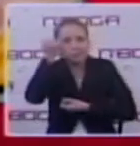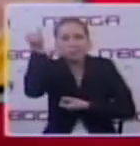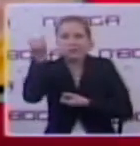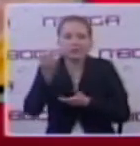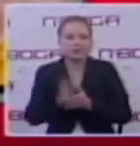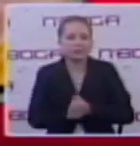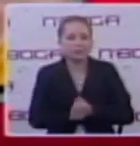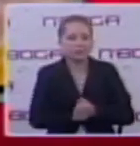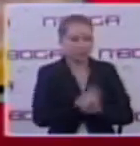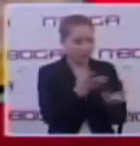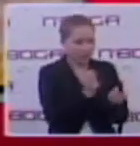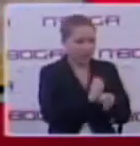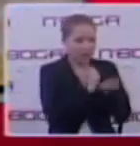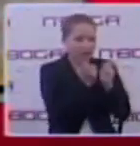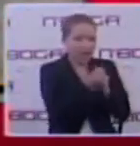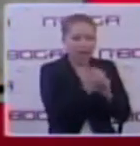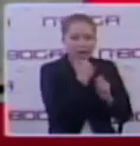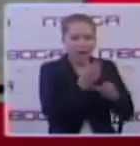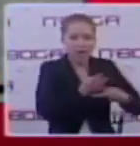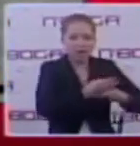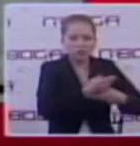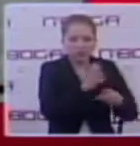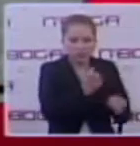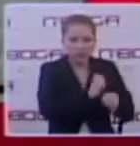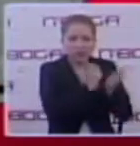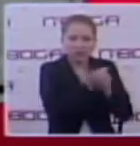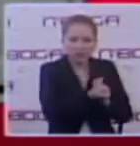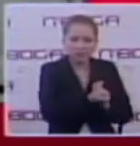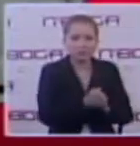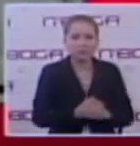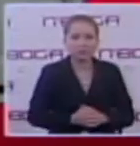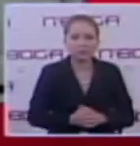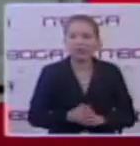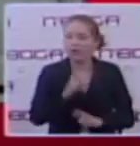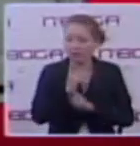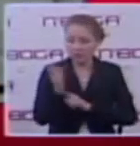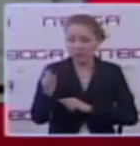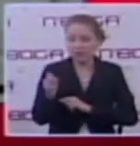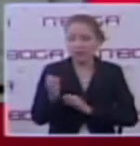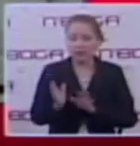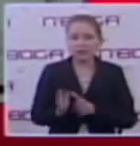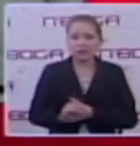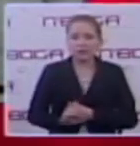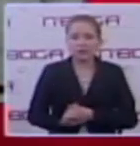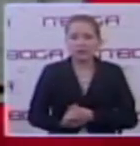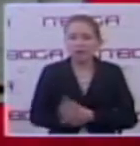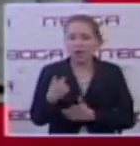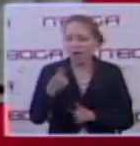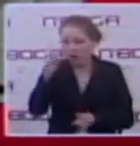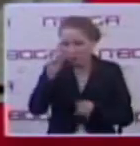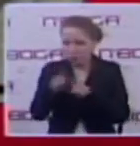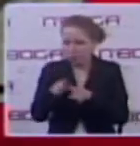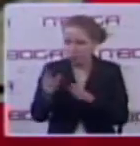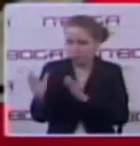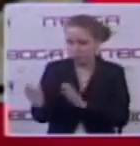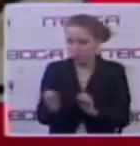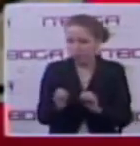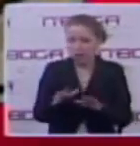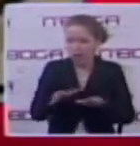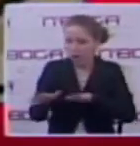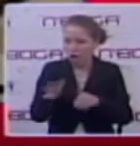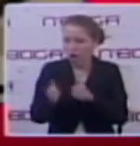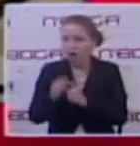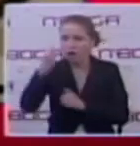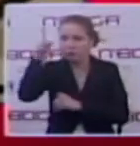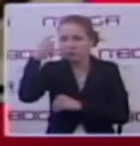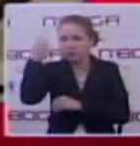escuela pretende cambiar la matriz productiva? ¿De qué forma? Por supuesto, o sea, justamente en concordancia con lo que el